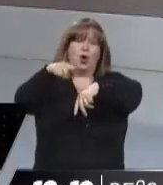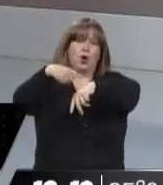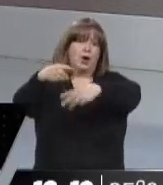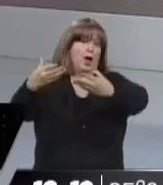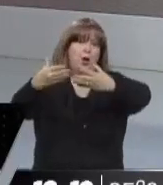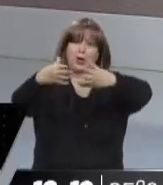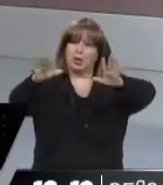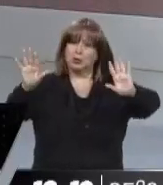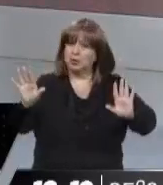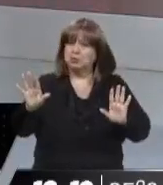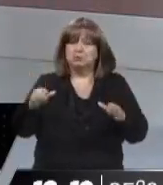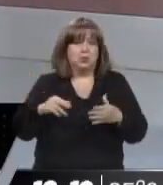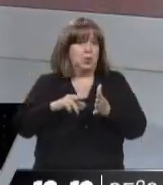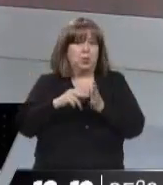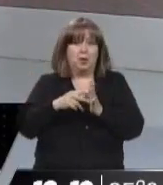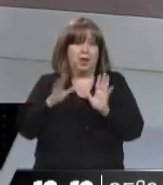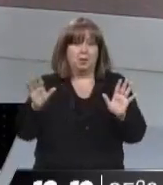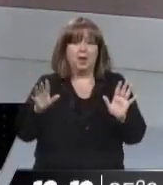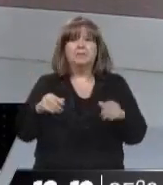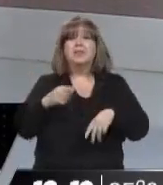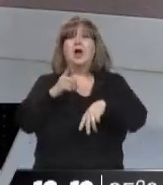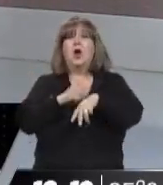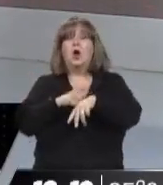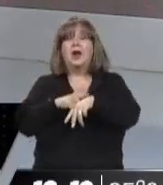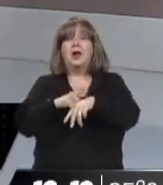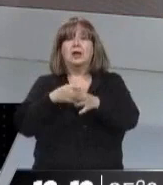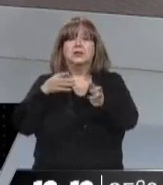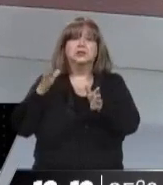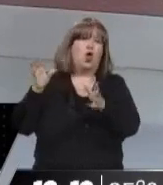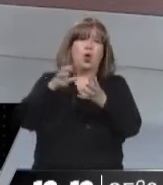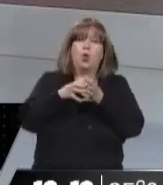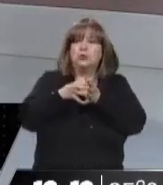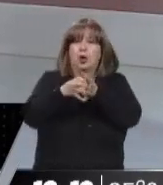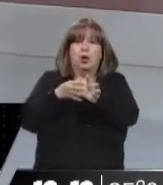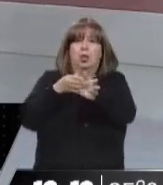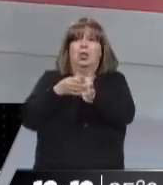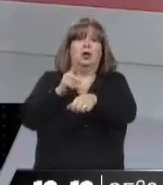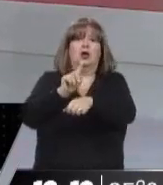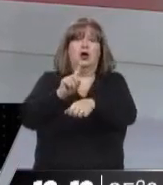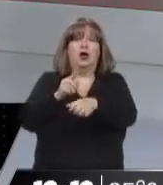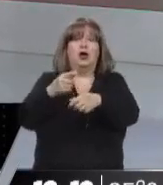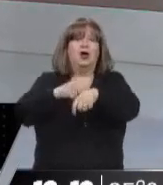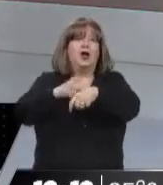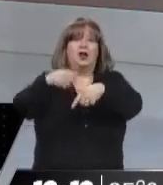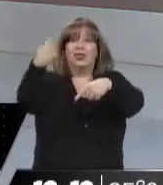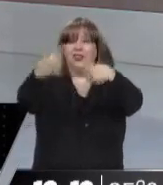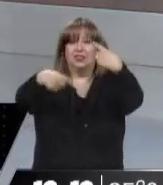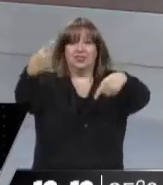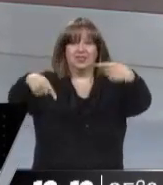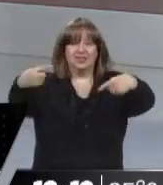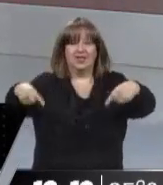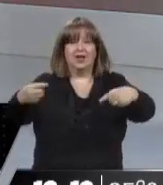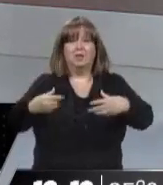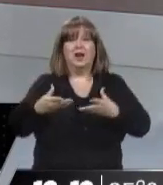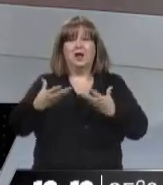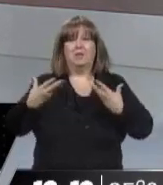que se pueden evaluar los diferentes horarios para que no pase esto de que uh-huh. todos vayan a la misma hora, ¿no? Y que se obviamente. Acumulen allí